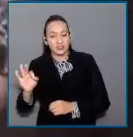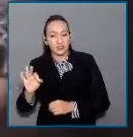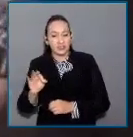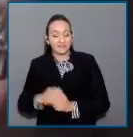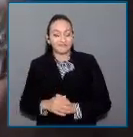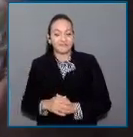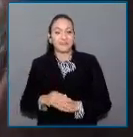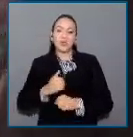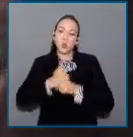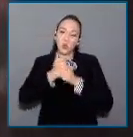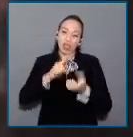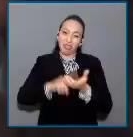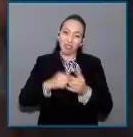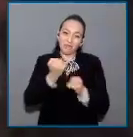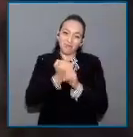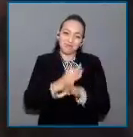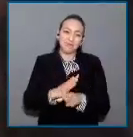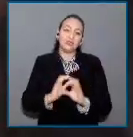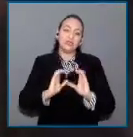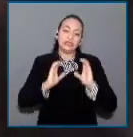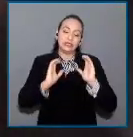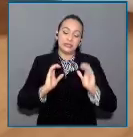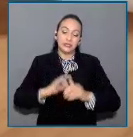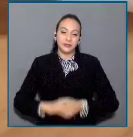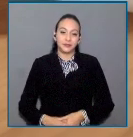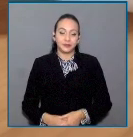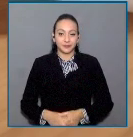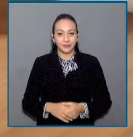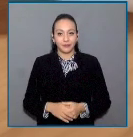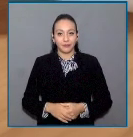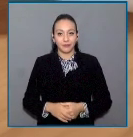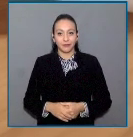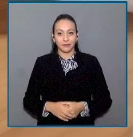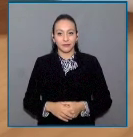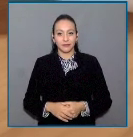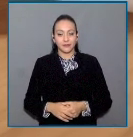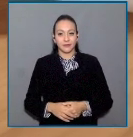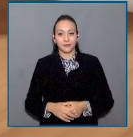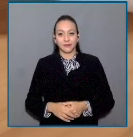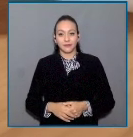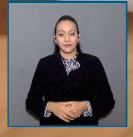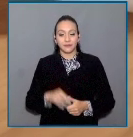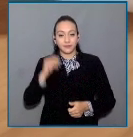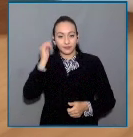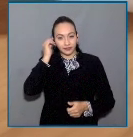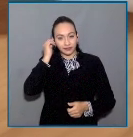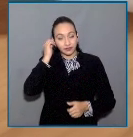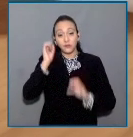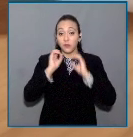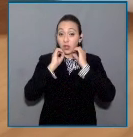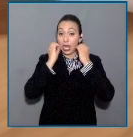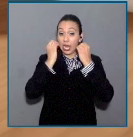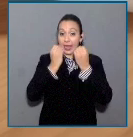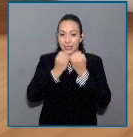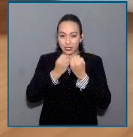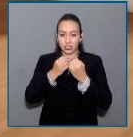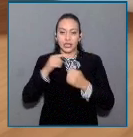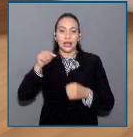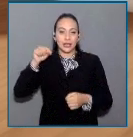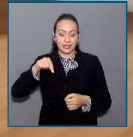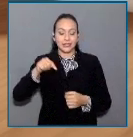Poder Judicial de la Federación, Rosy García. De acuerdo con la Organización Ciudadana Frente a la Pobreza,